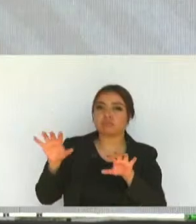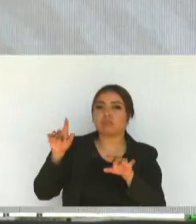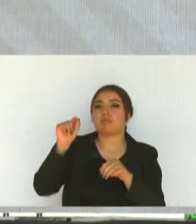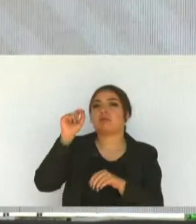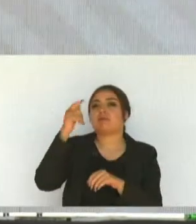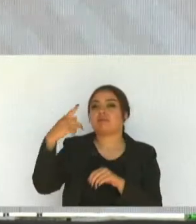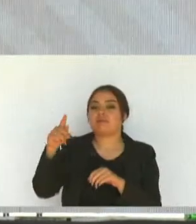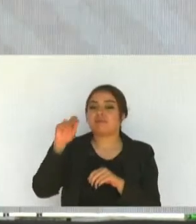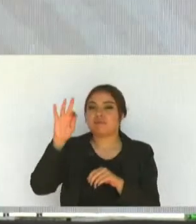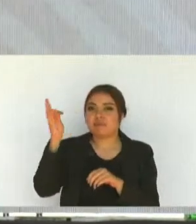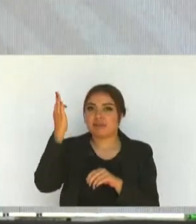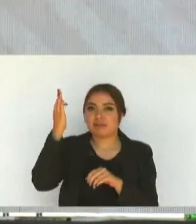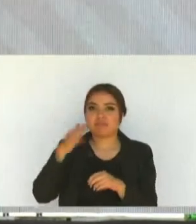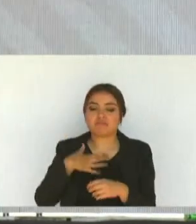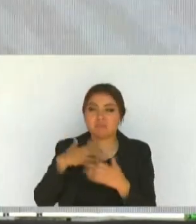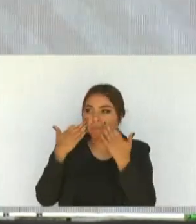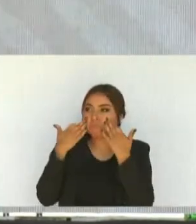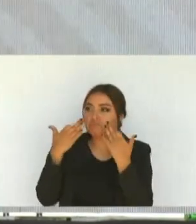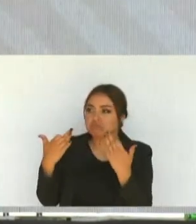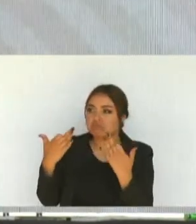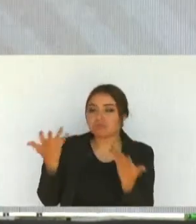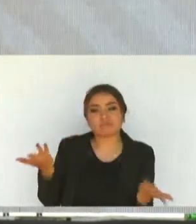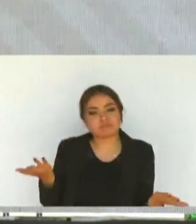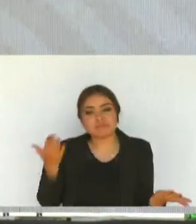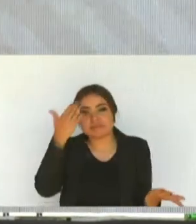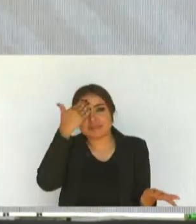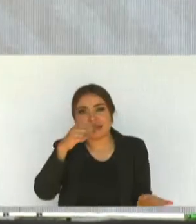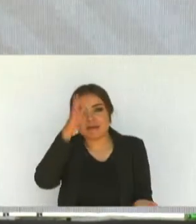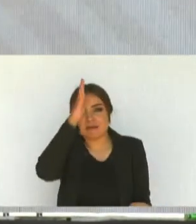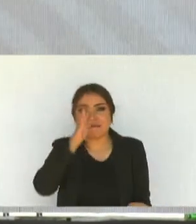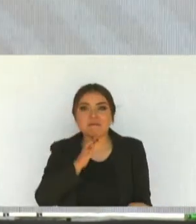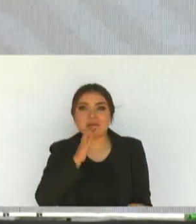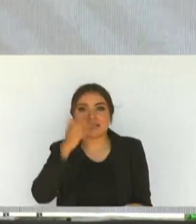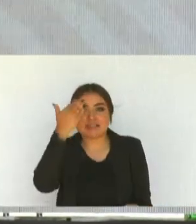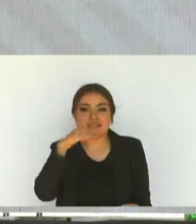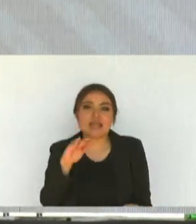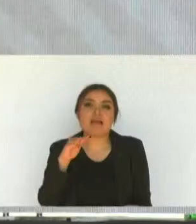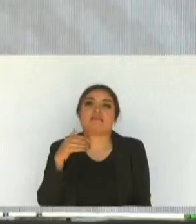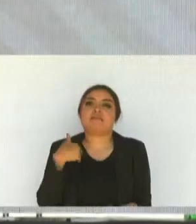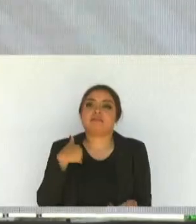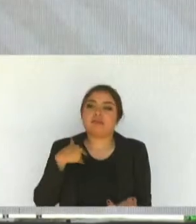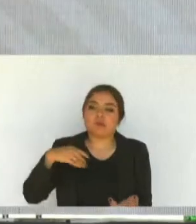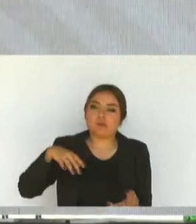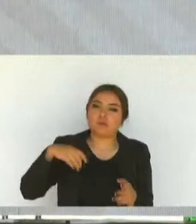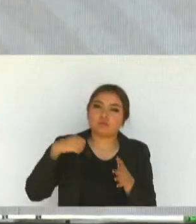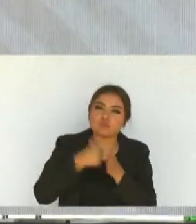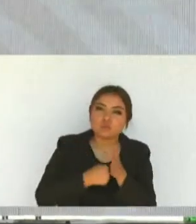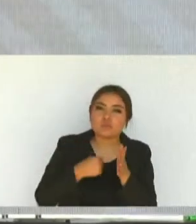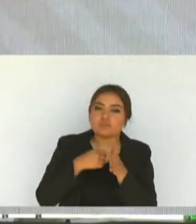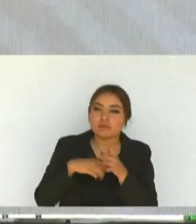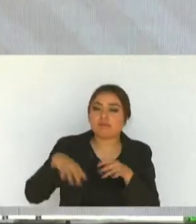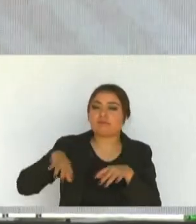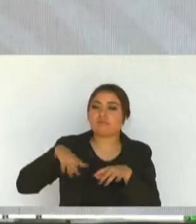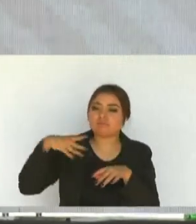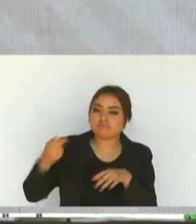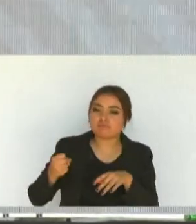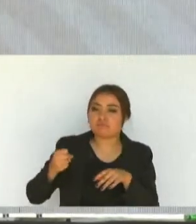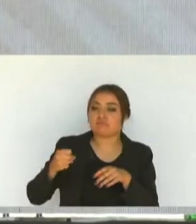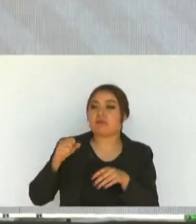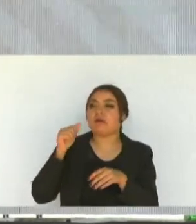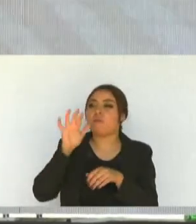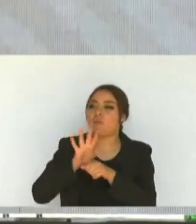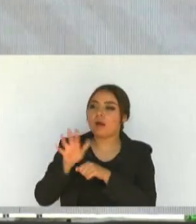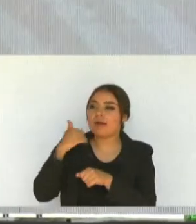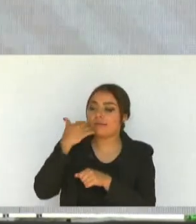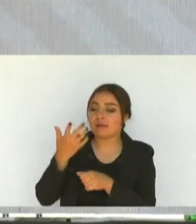ello. Siempre pues, los coahuilenses luchamos por lo que nos toca, nos corresponde y en derecho, pero